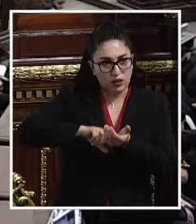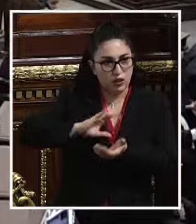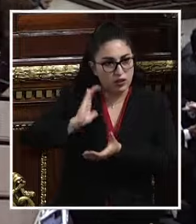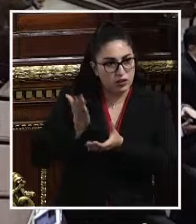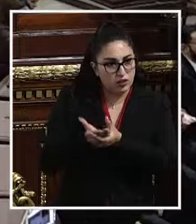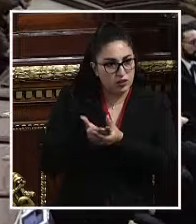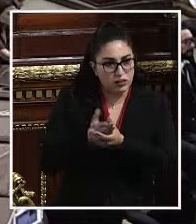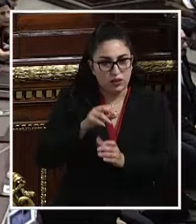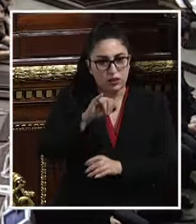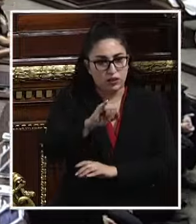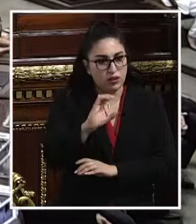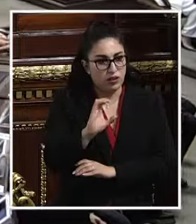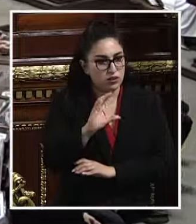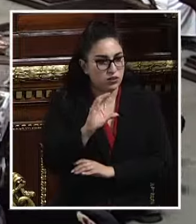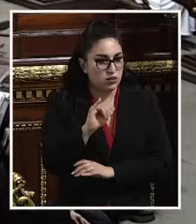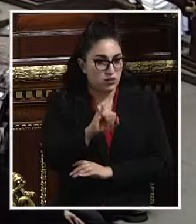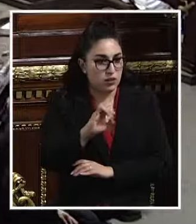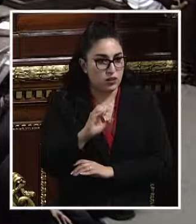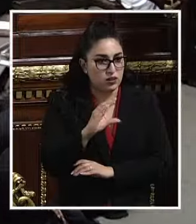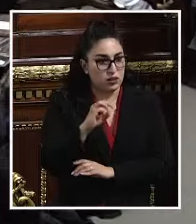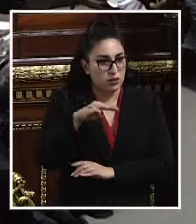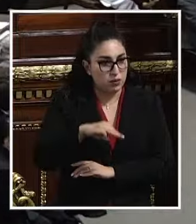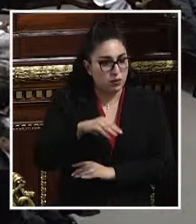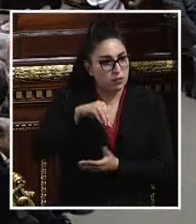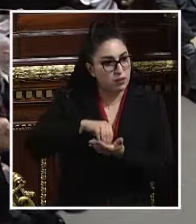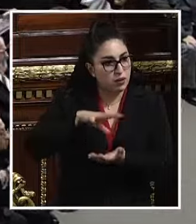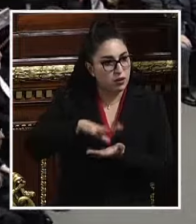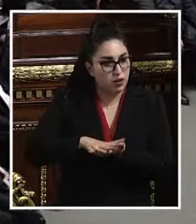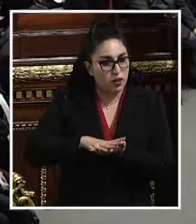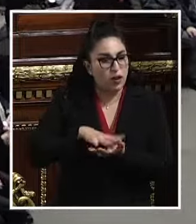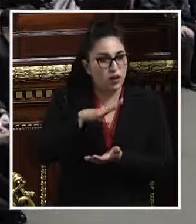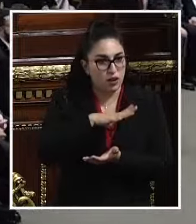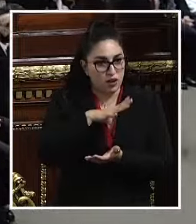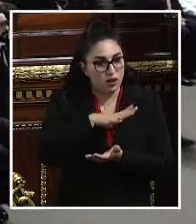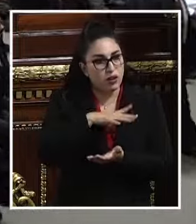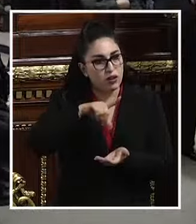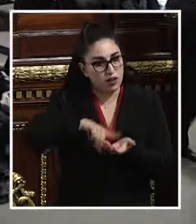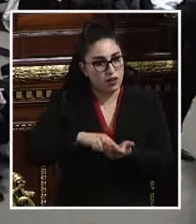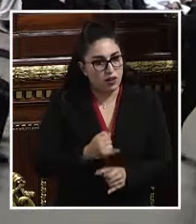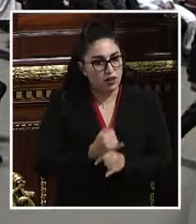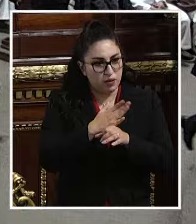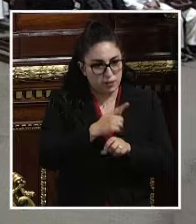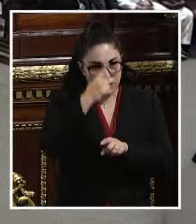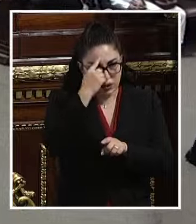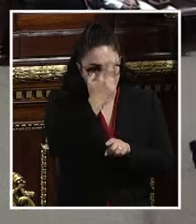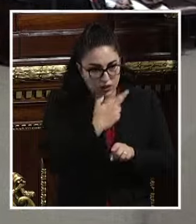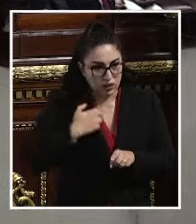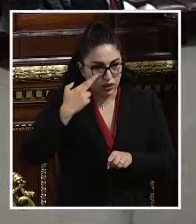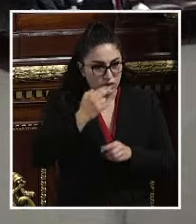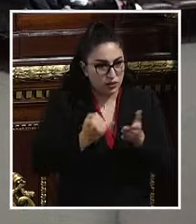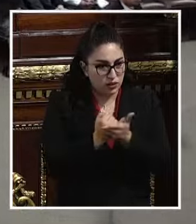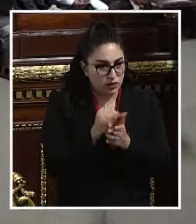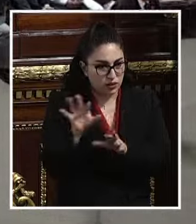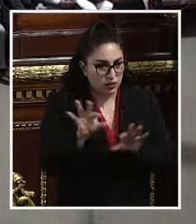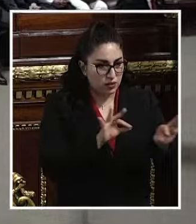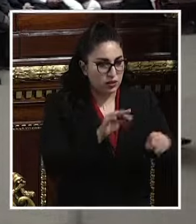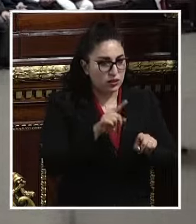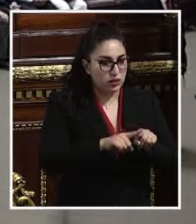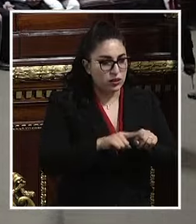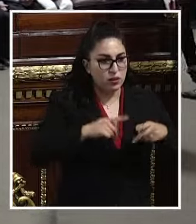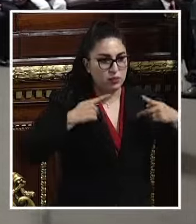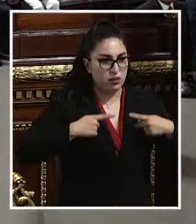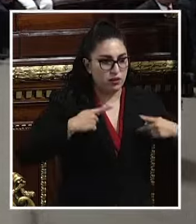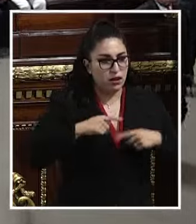Electoral de la Ciudad de México, se han logrado identificar los documentos que permiten discernir la elegibilidad de las